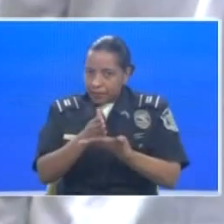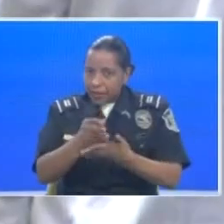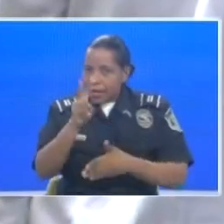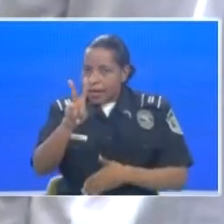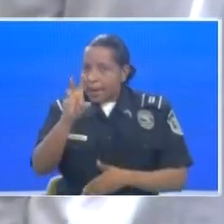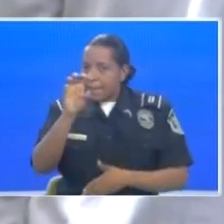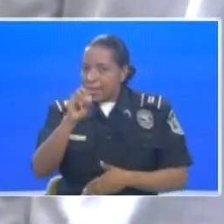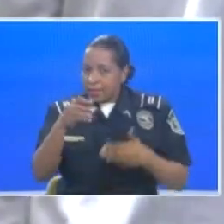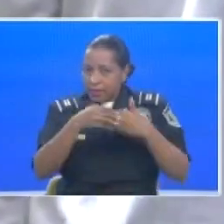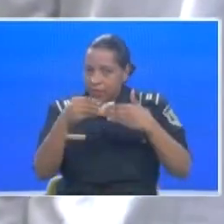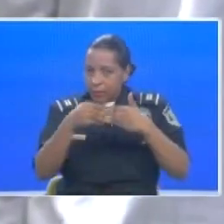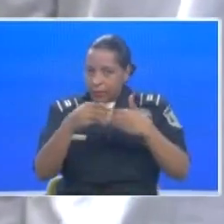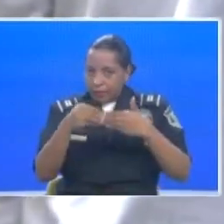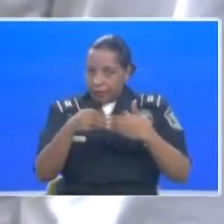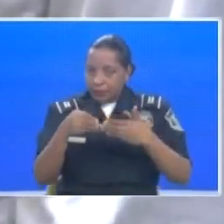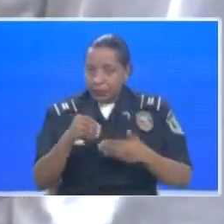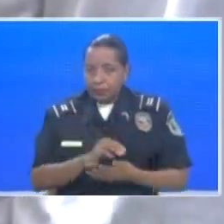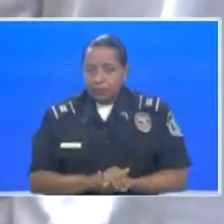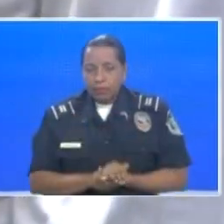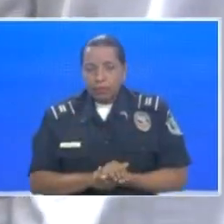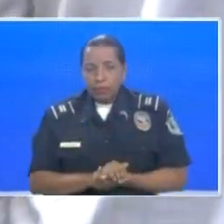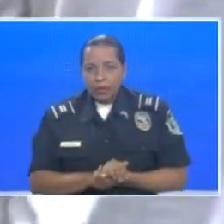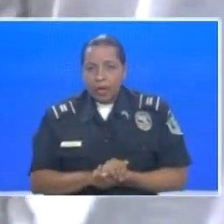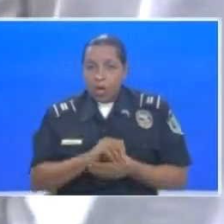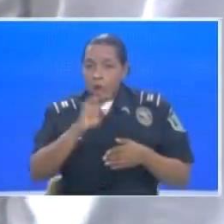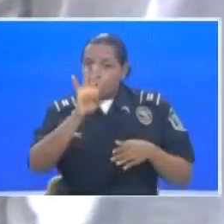20. O sea,